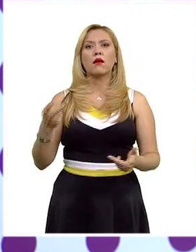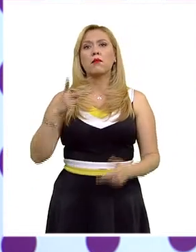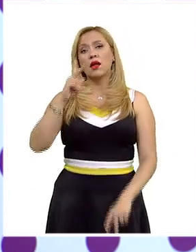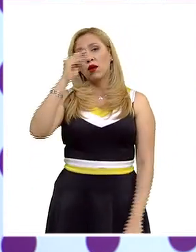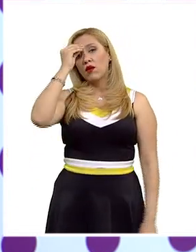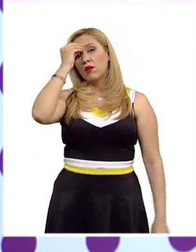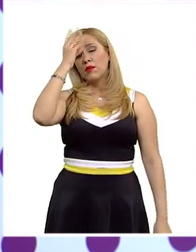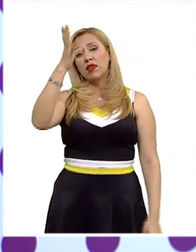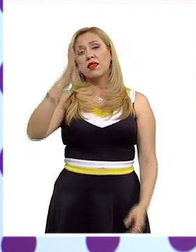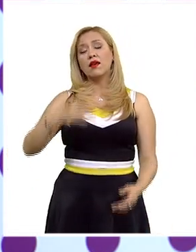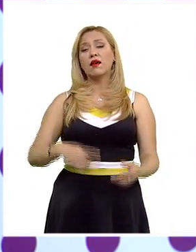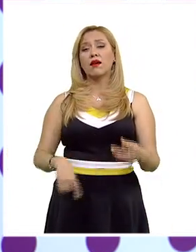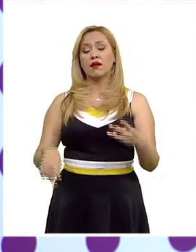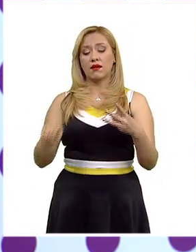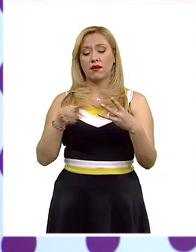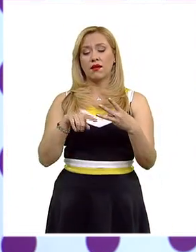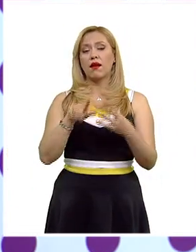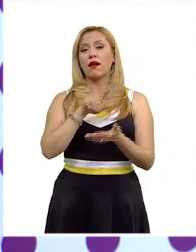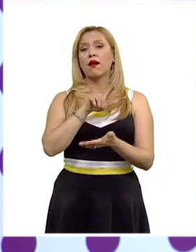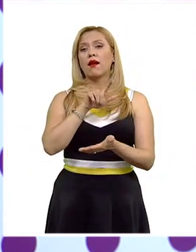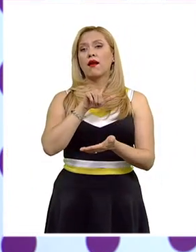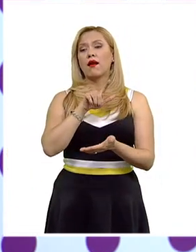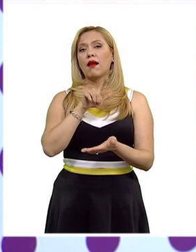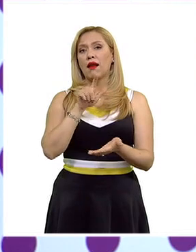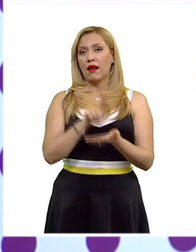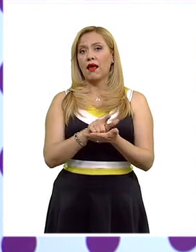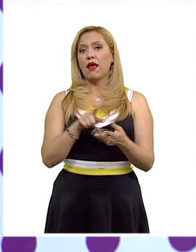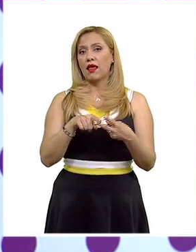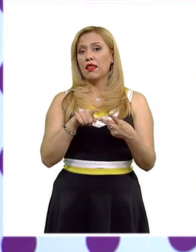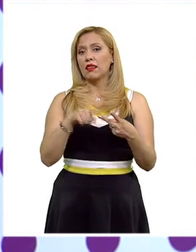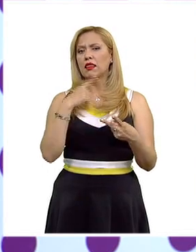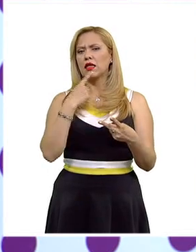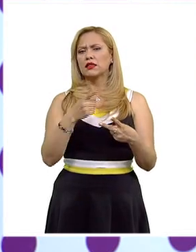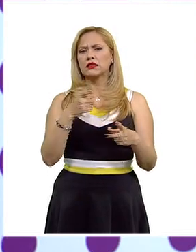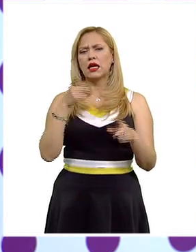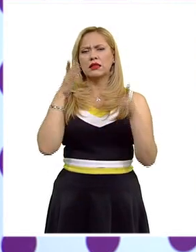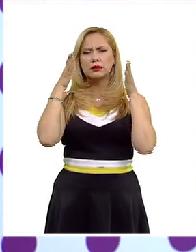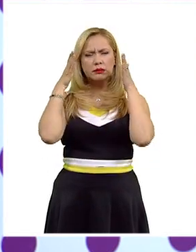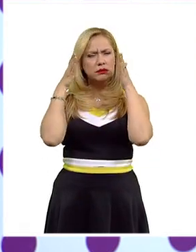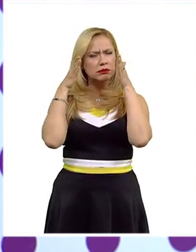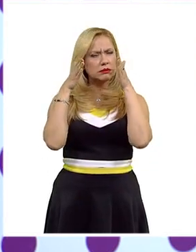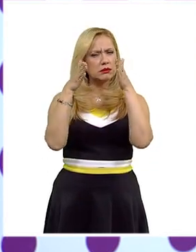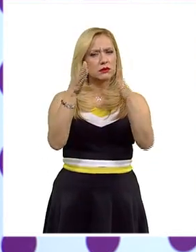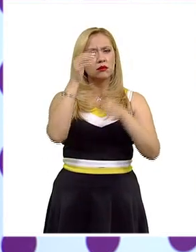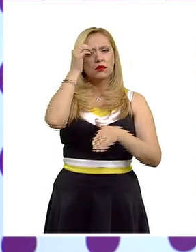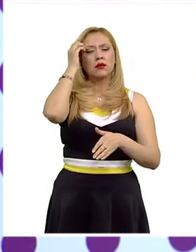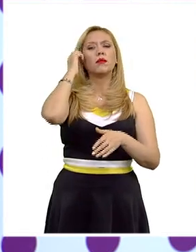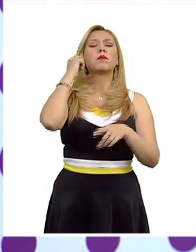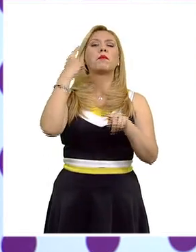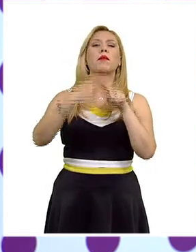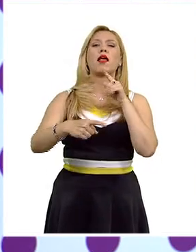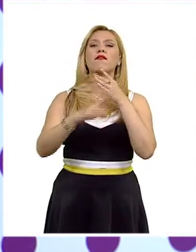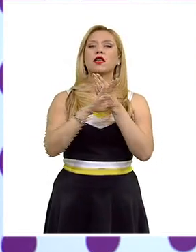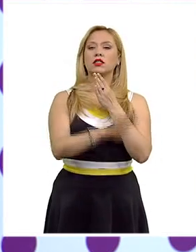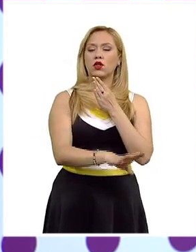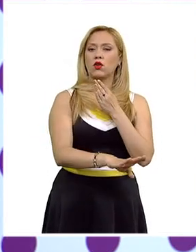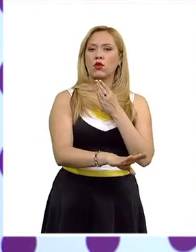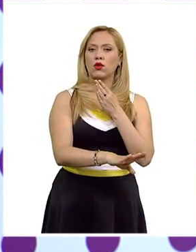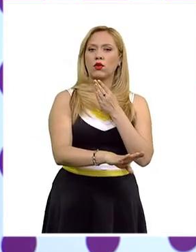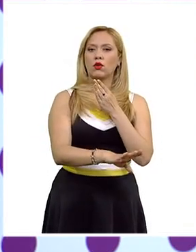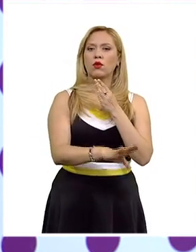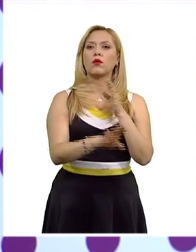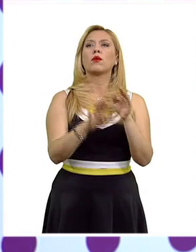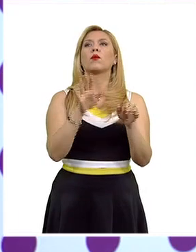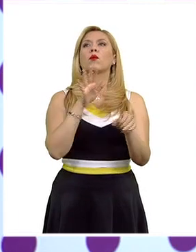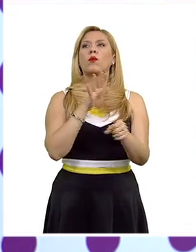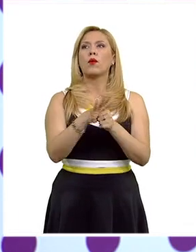un poco. Es decir, la Ley General de Acceso, por ejemplo, está muy enfocada en la prevención, en lo que importa para